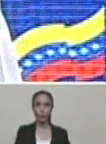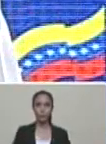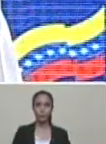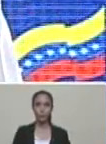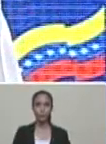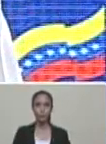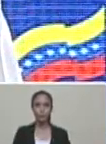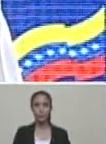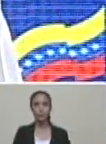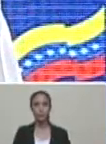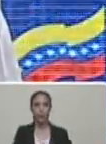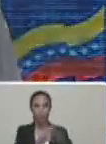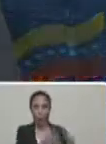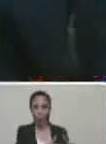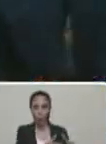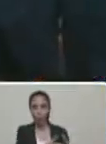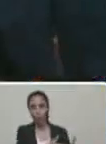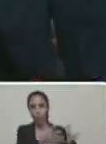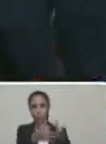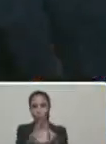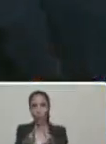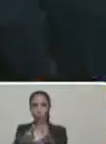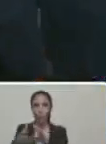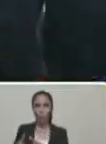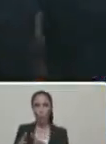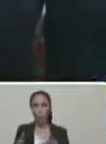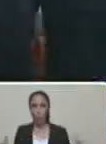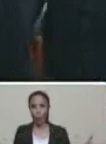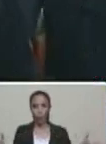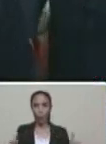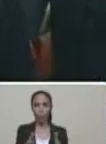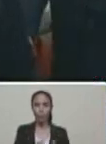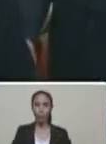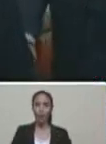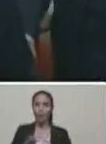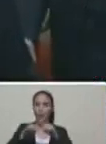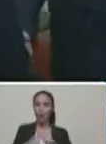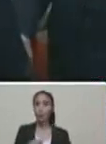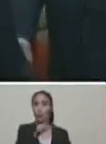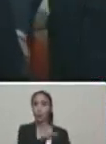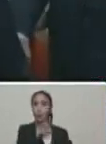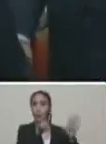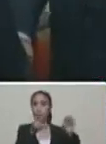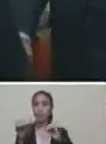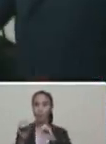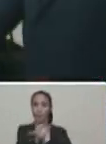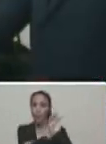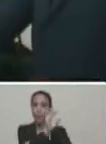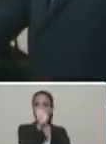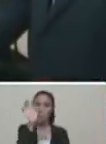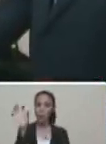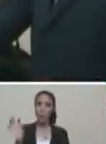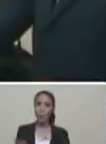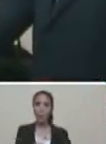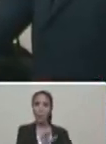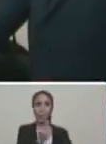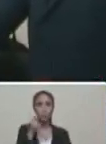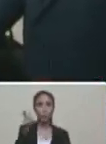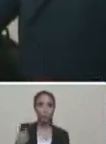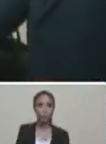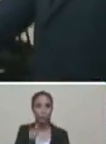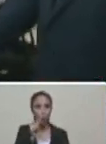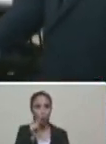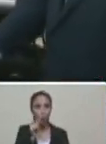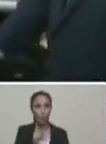agrupa las Cruz Rojas de los países, 170 países o más. Francesco Rocca se